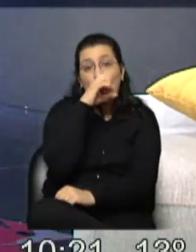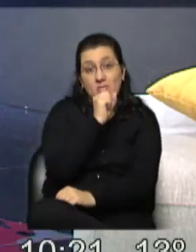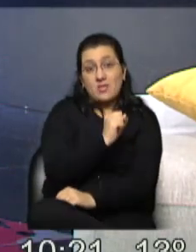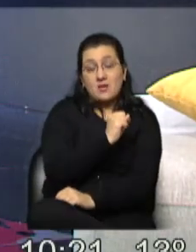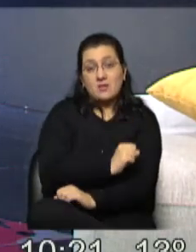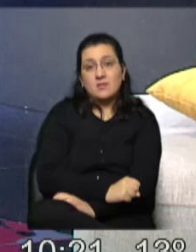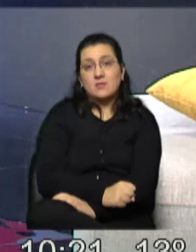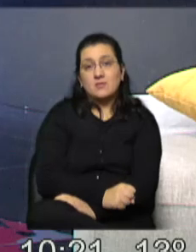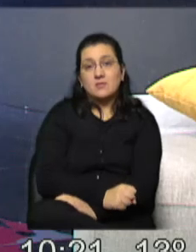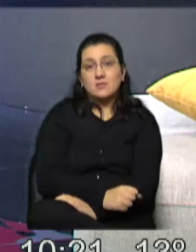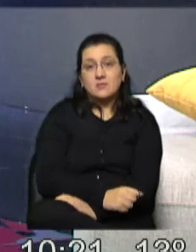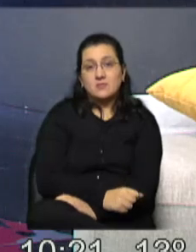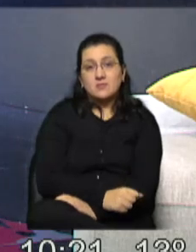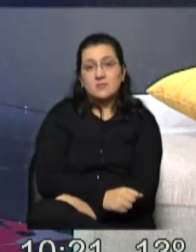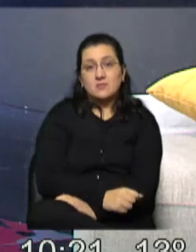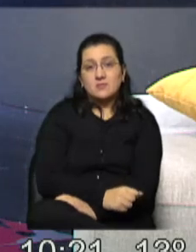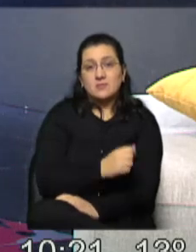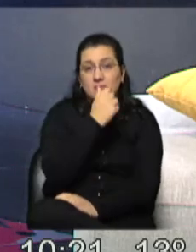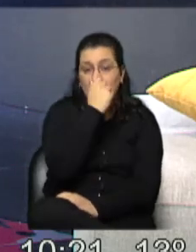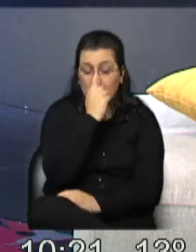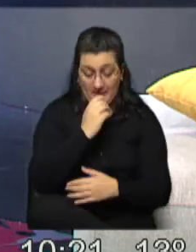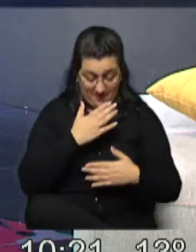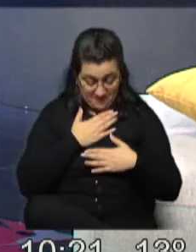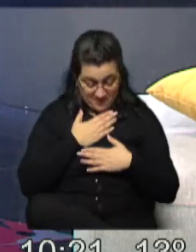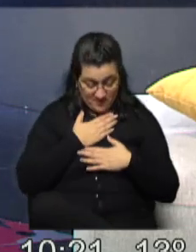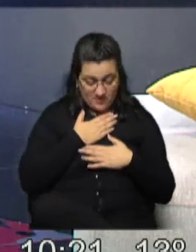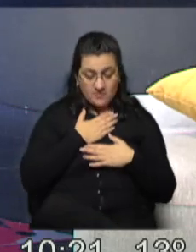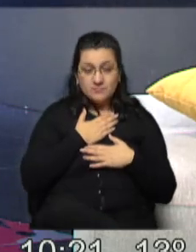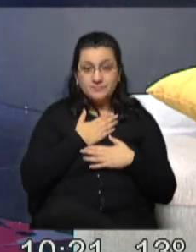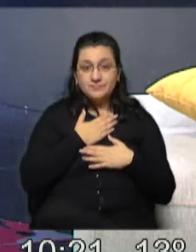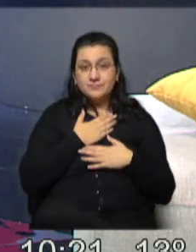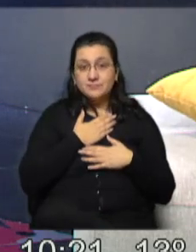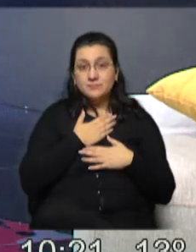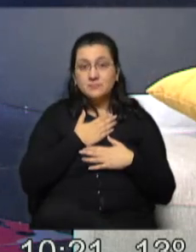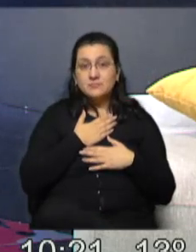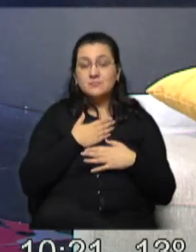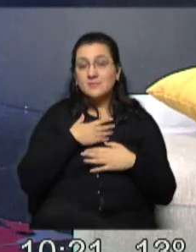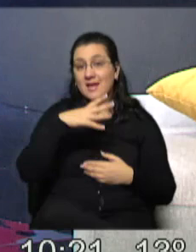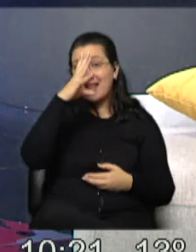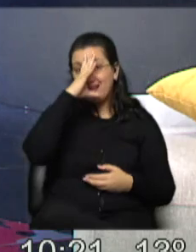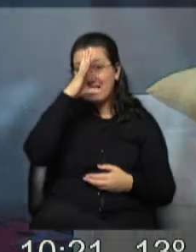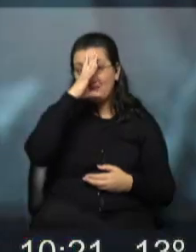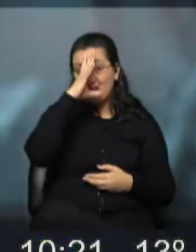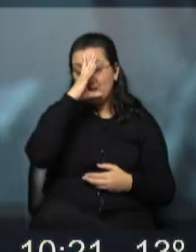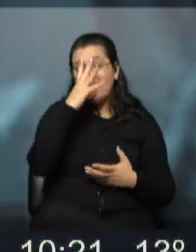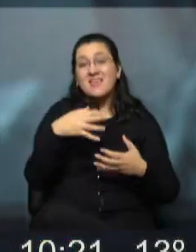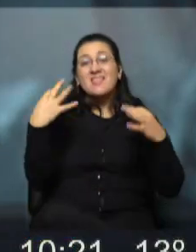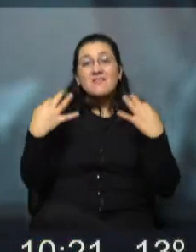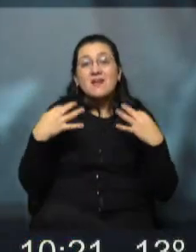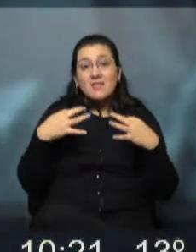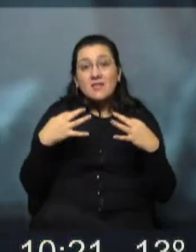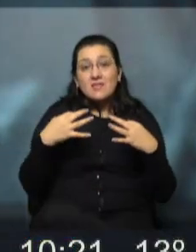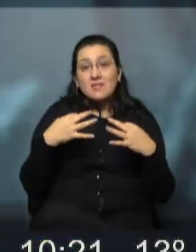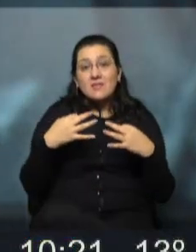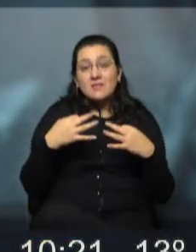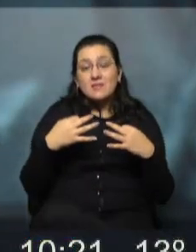¿no? Sí. Sobre todo, para mí, viendo así como yo, el carnaval, para que realmente tuviese quizás